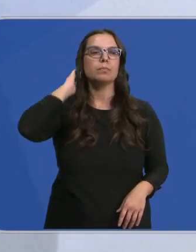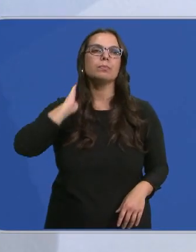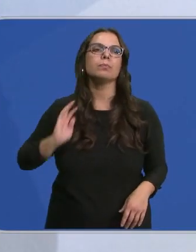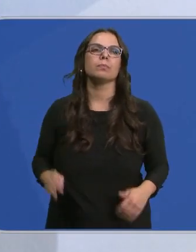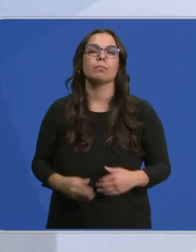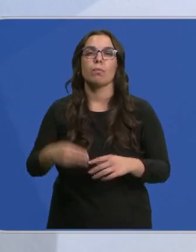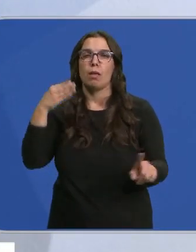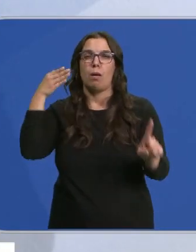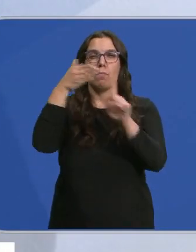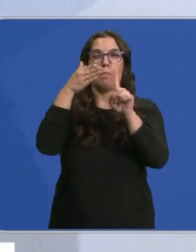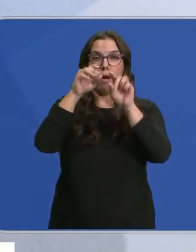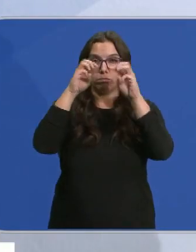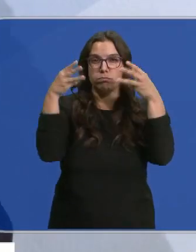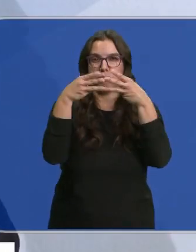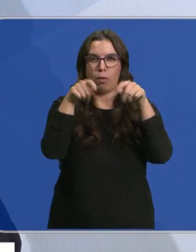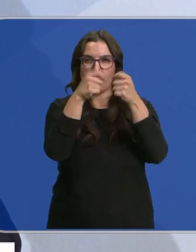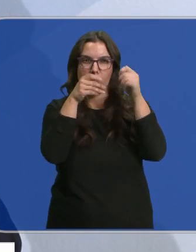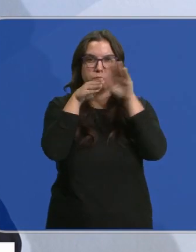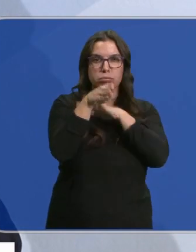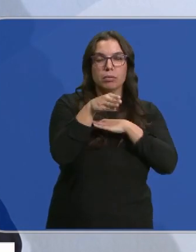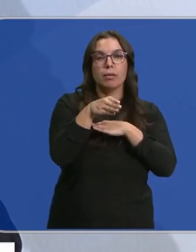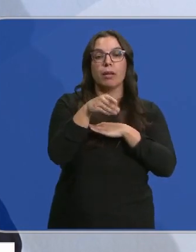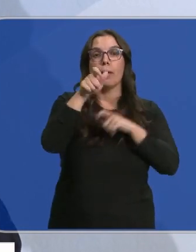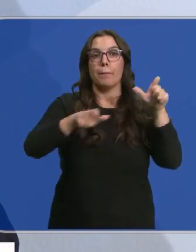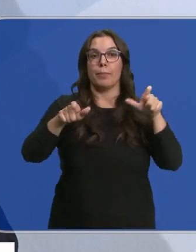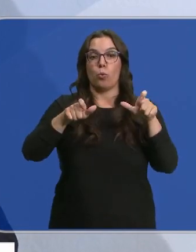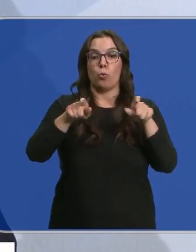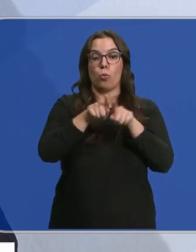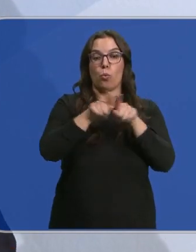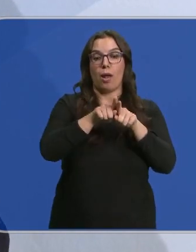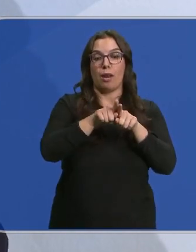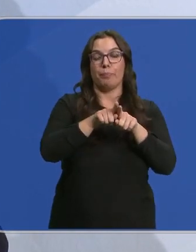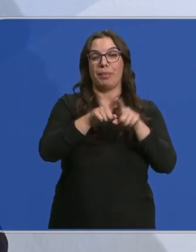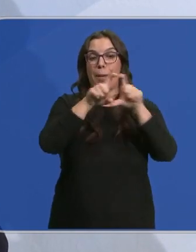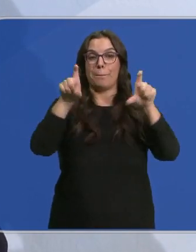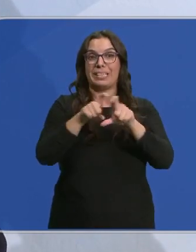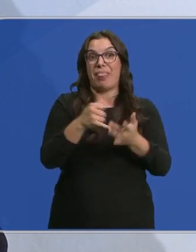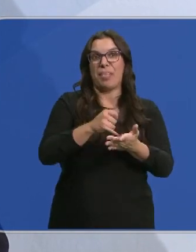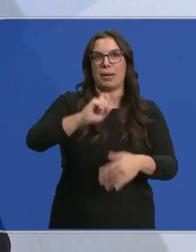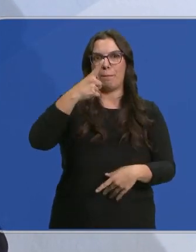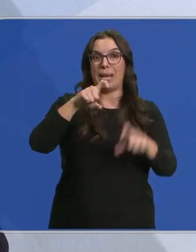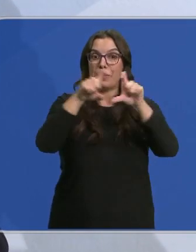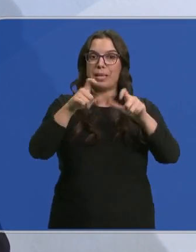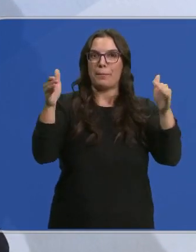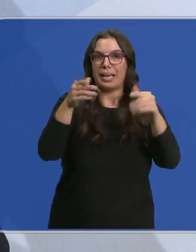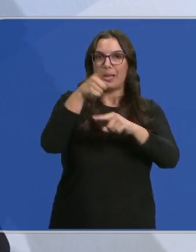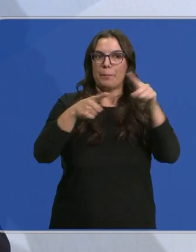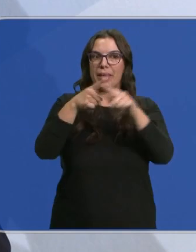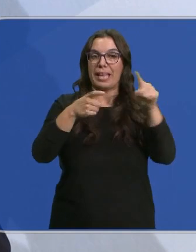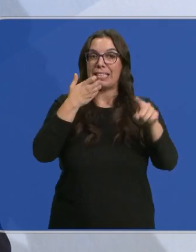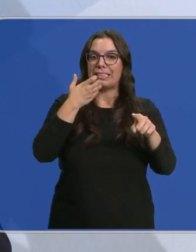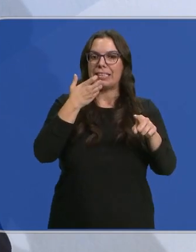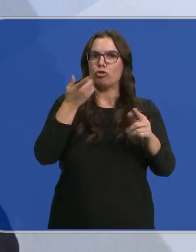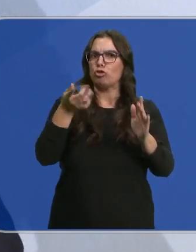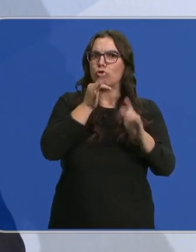Los ataques cada vez van más dirigidos a los más débiles de la cadena y por eso es muy importante que las pymes, aquellas que todavía no han